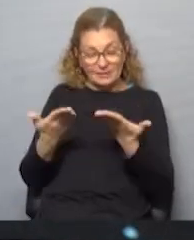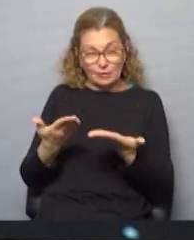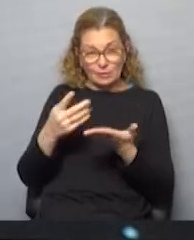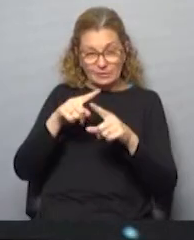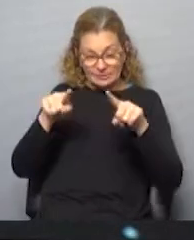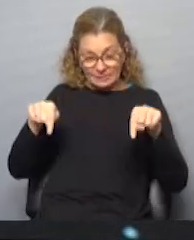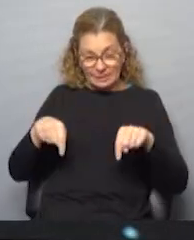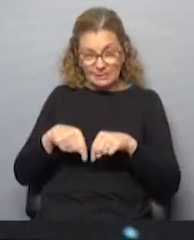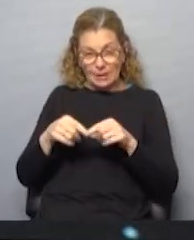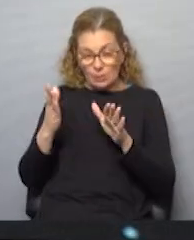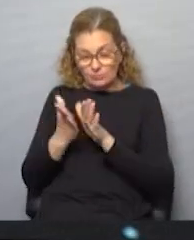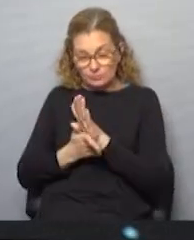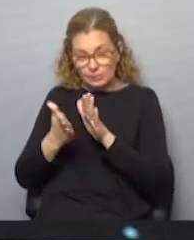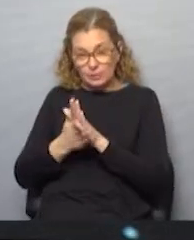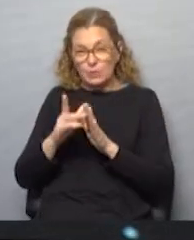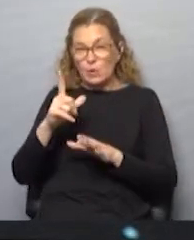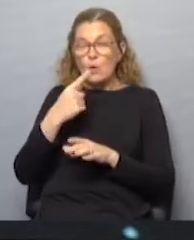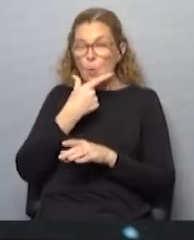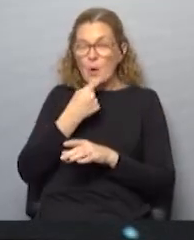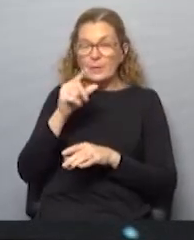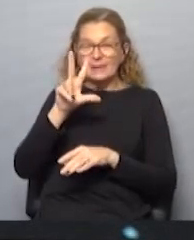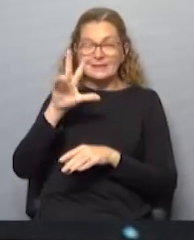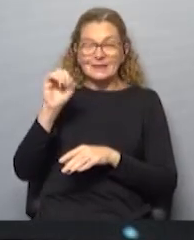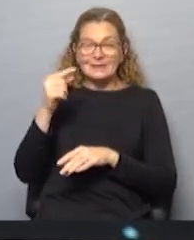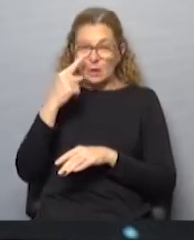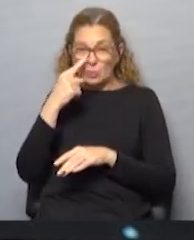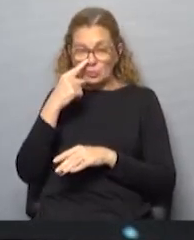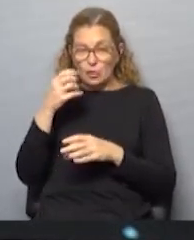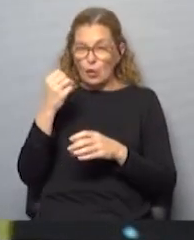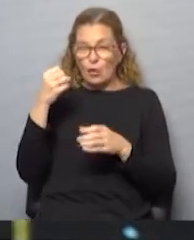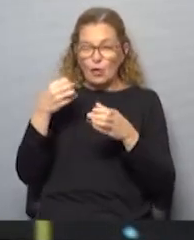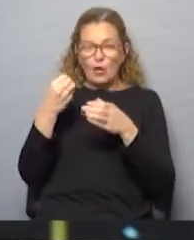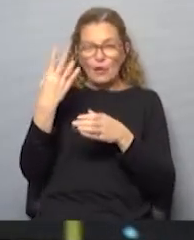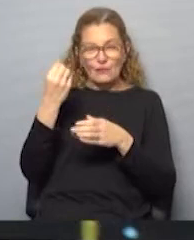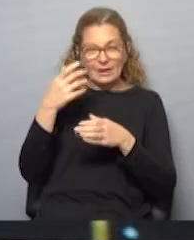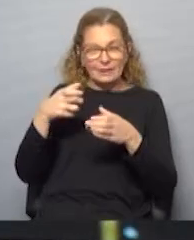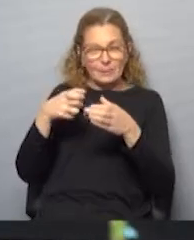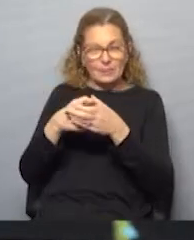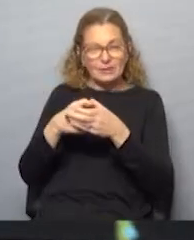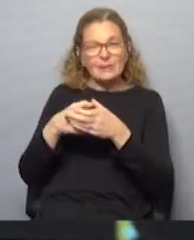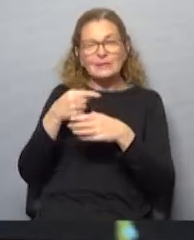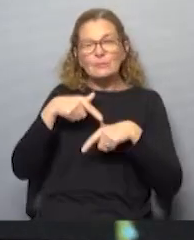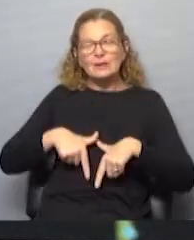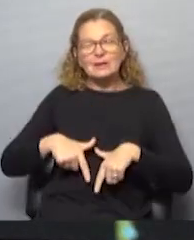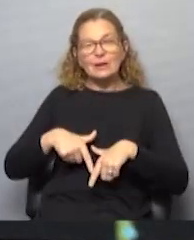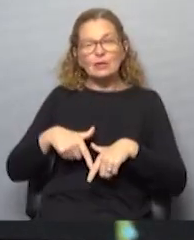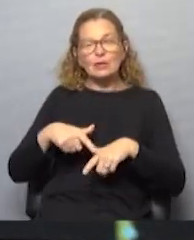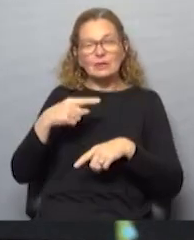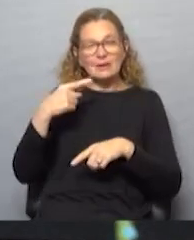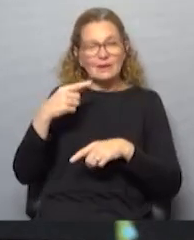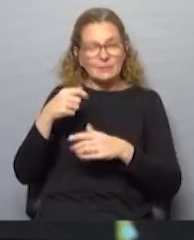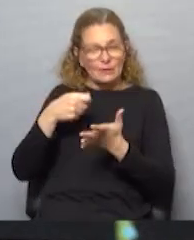en hojas impresas el jueves 30 de junio durante la conferencia del ministerio de economía y finanzas se sostiene que del incremento de